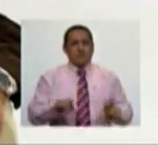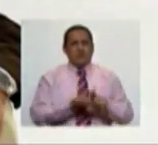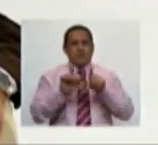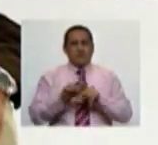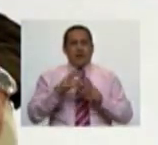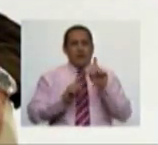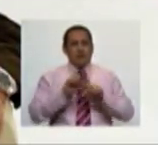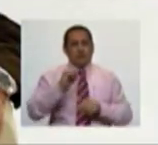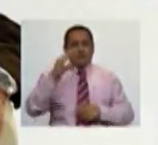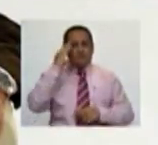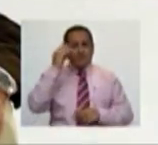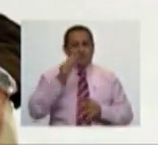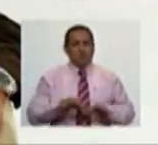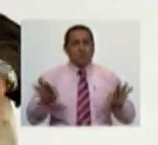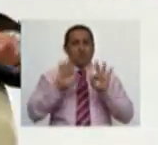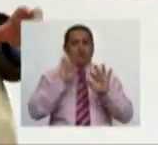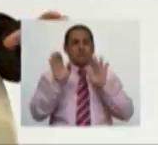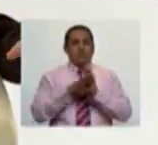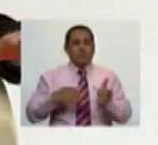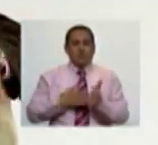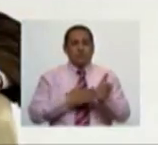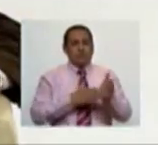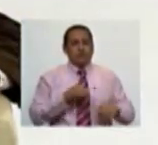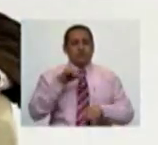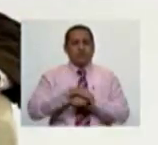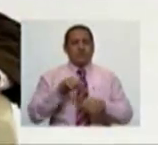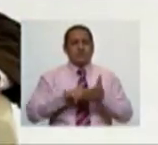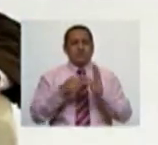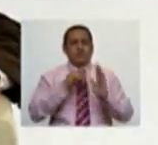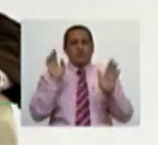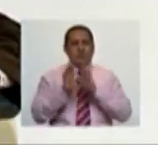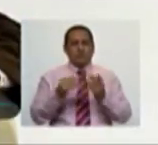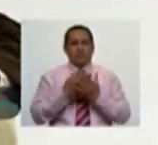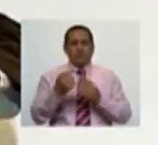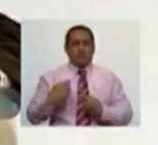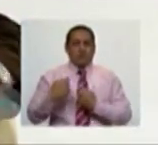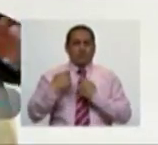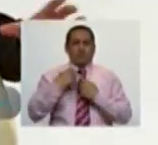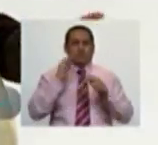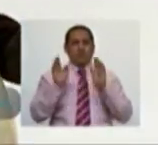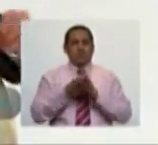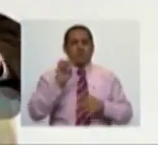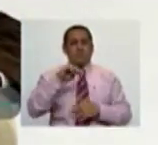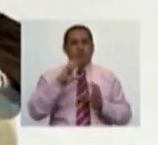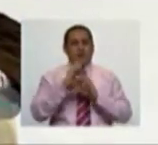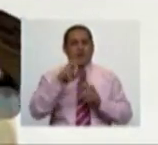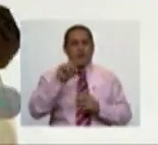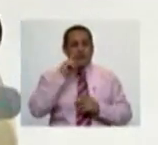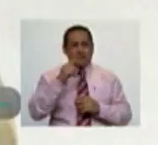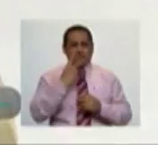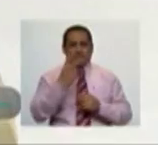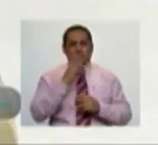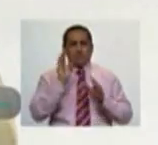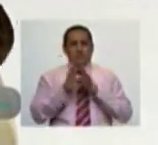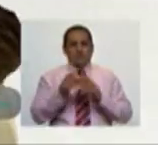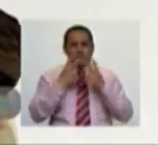metropolitana. Hay algunas experiencias interesantes, como la del metropolitano respecto a los acosadores. El caso de Magali Solier